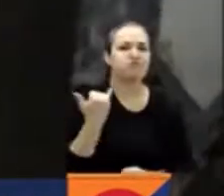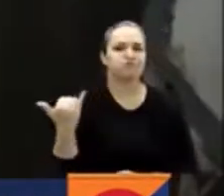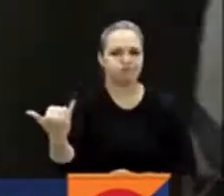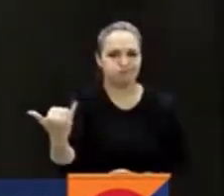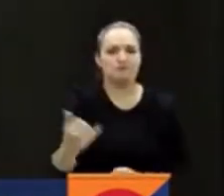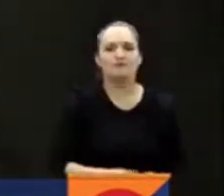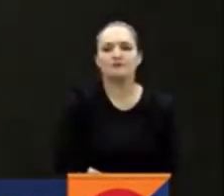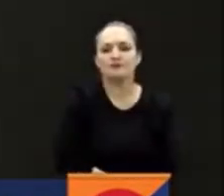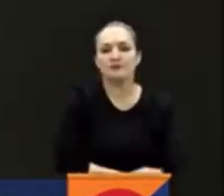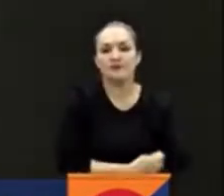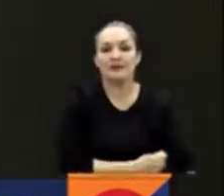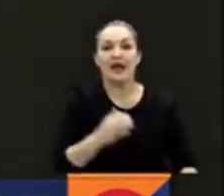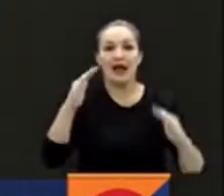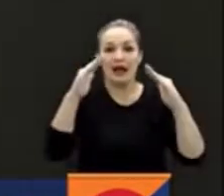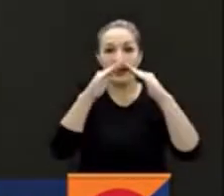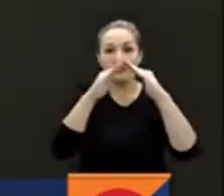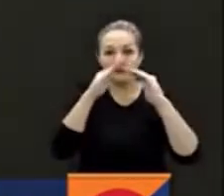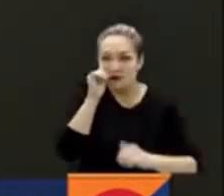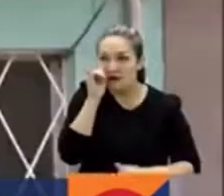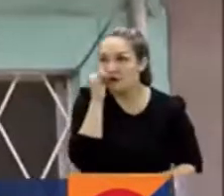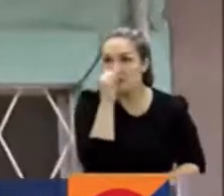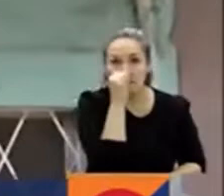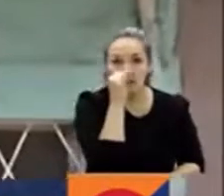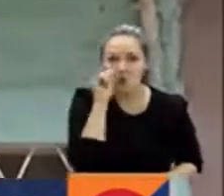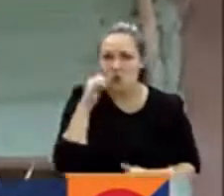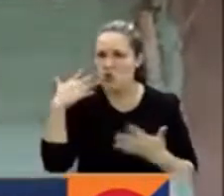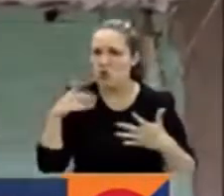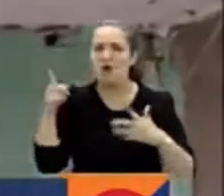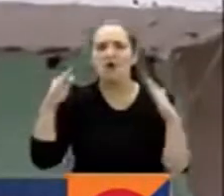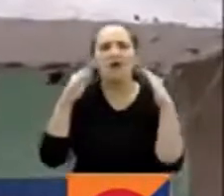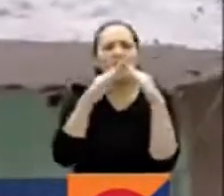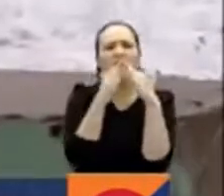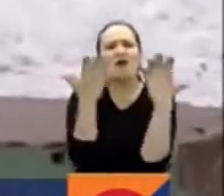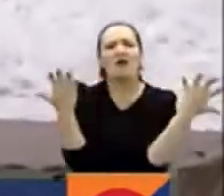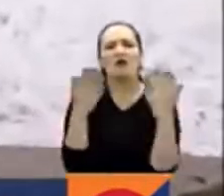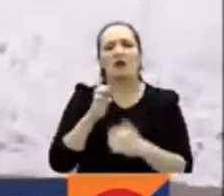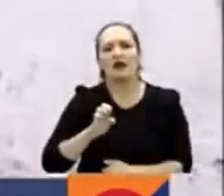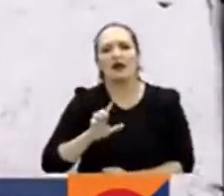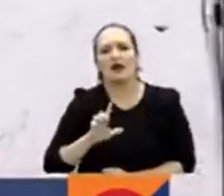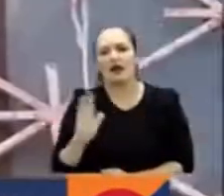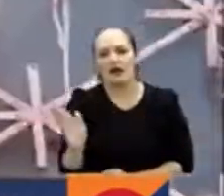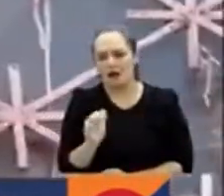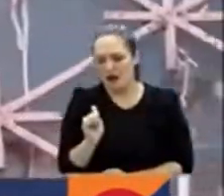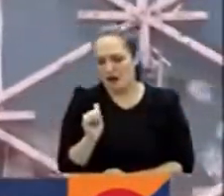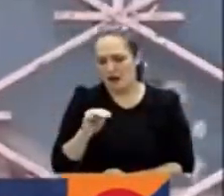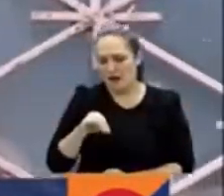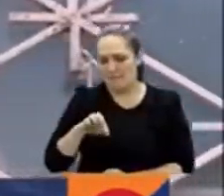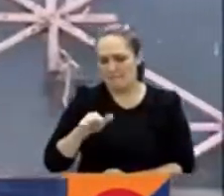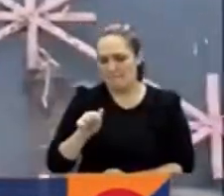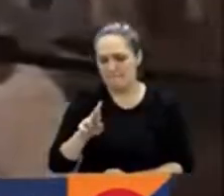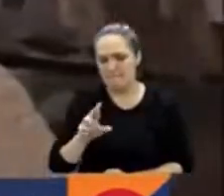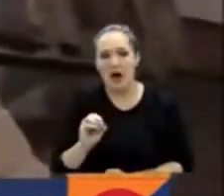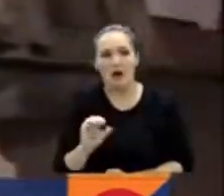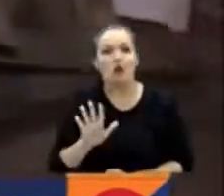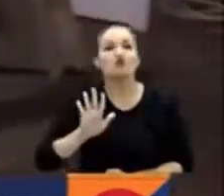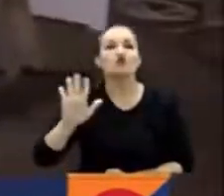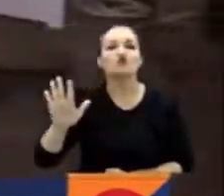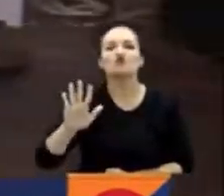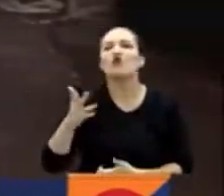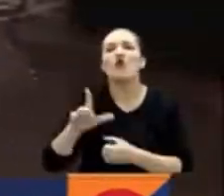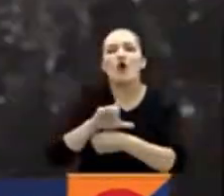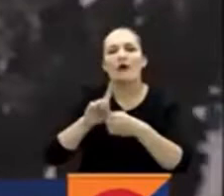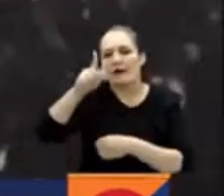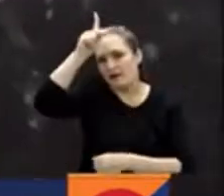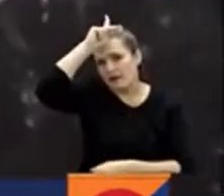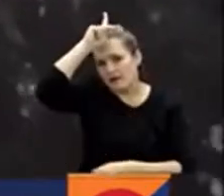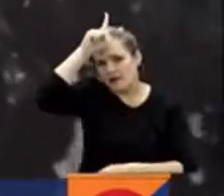Este es el interior de lo que sería una nueva casa del terror y tortura. Está ubicada en el sector del Amparo, localidad octava de Kennedy. Con nuestro equipo periodístico pudimos